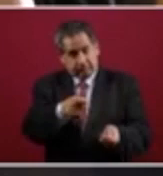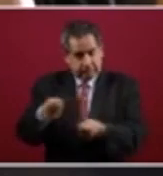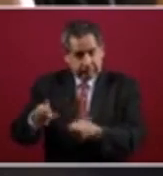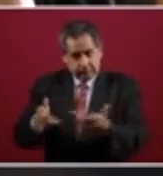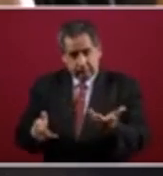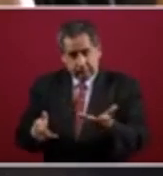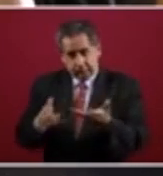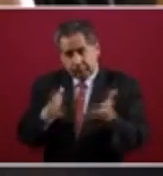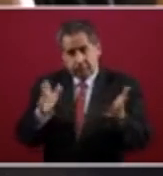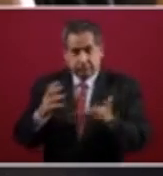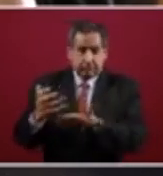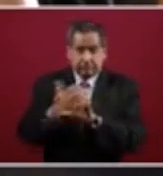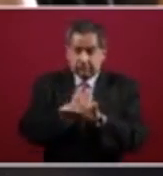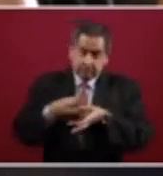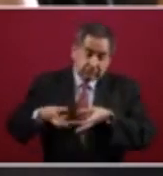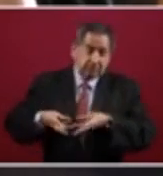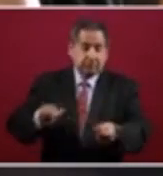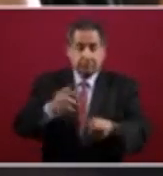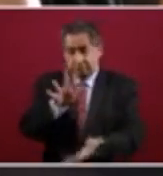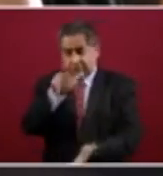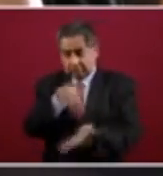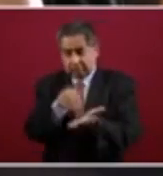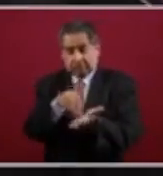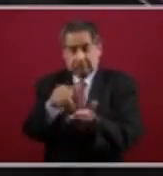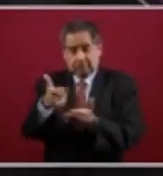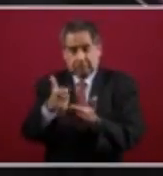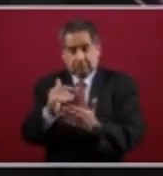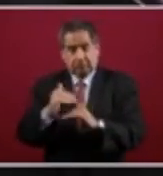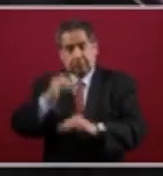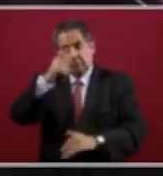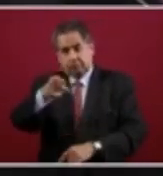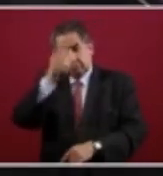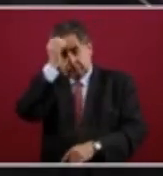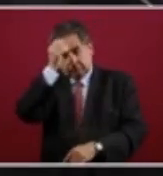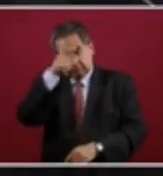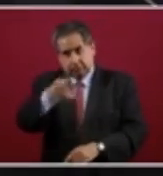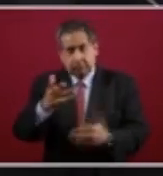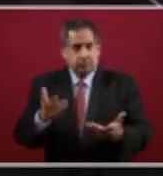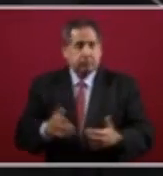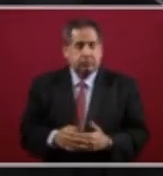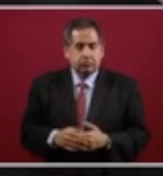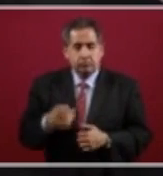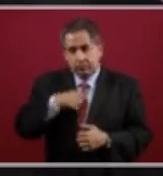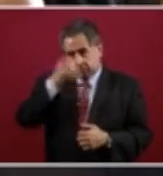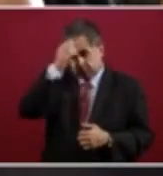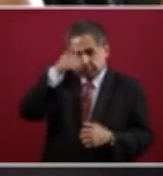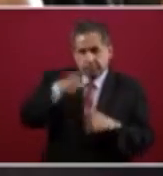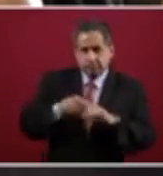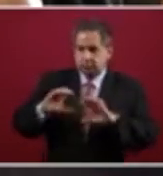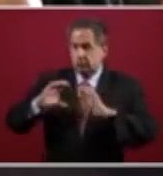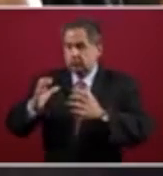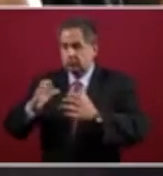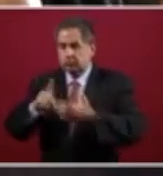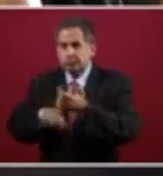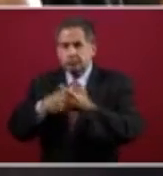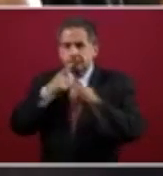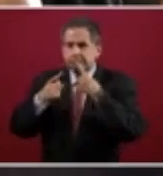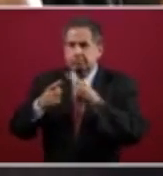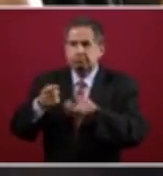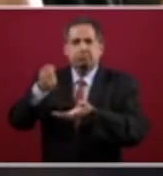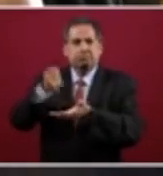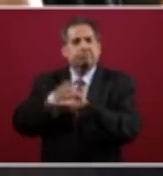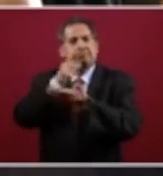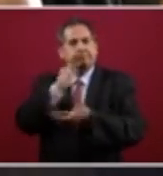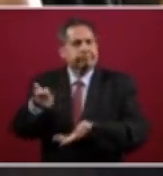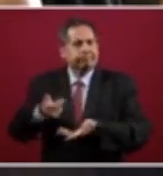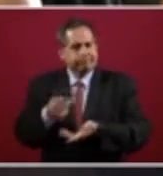en general van a gastar más de 5 mil millones de pesos. ¿Qué opina sobre esto y qué opina de que el Congreso no haya concretado los